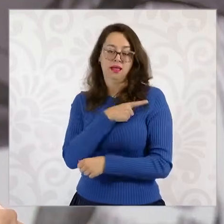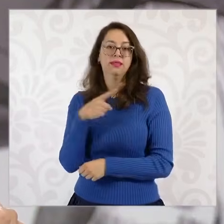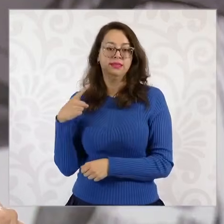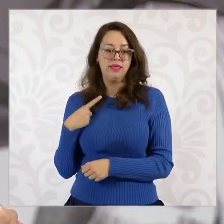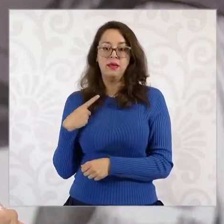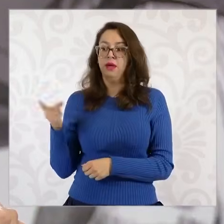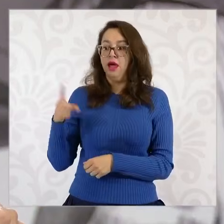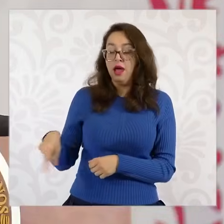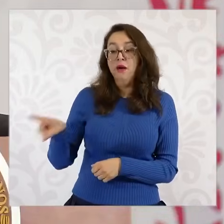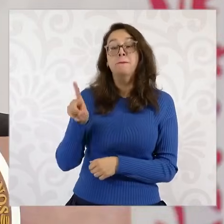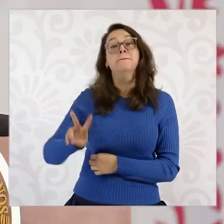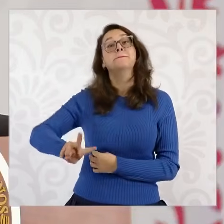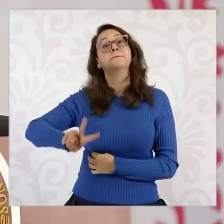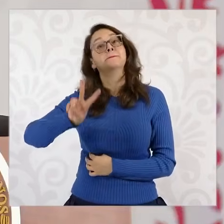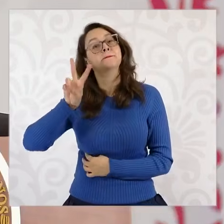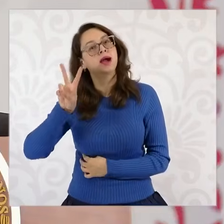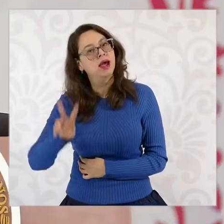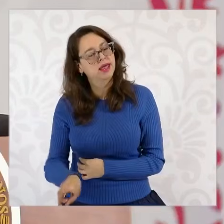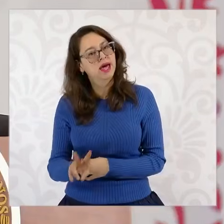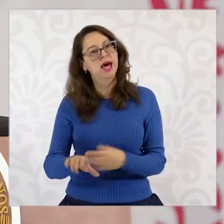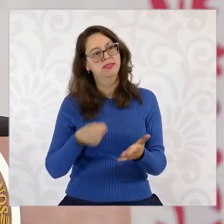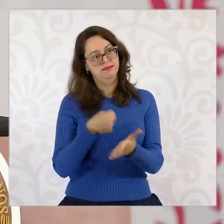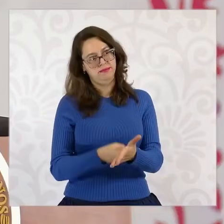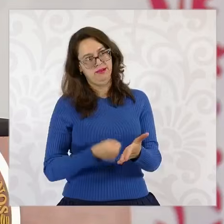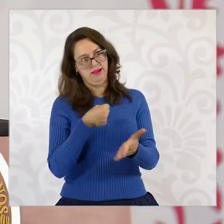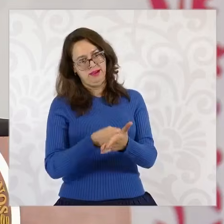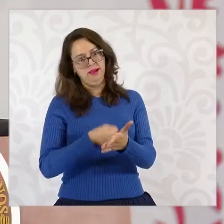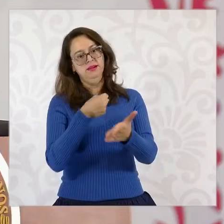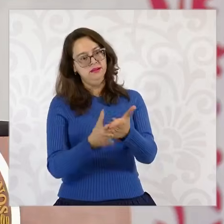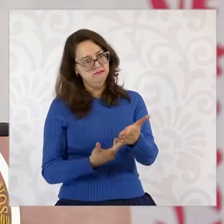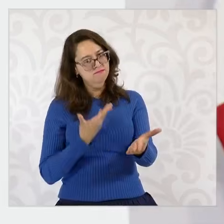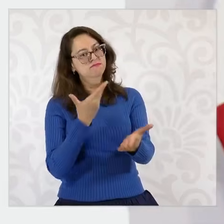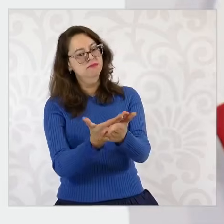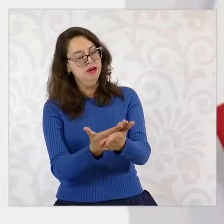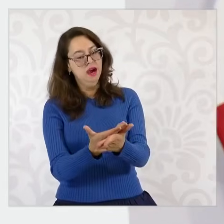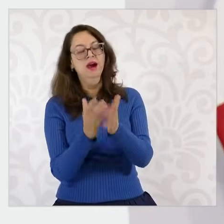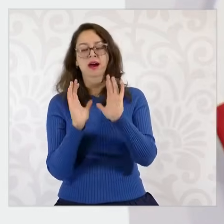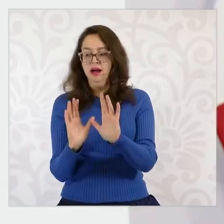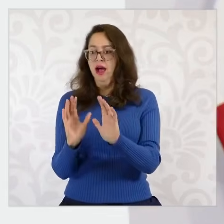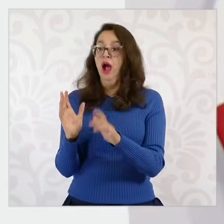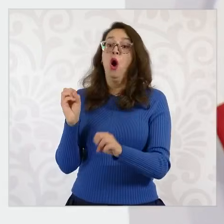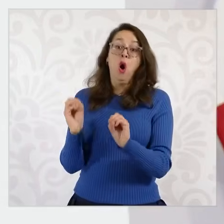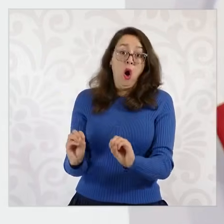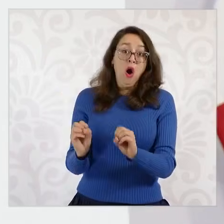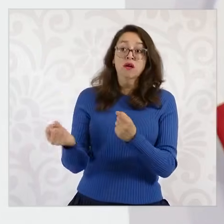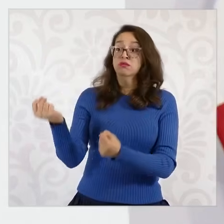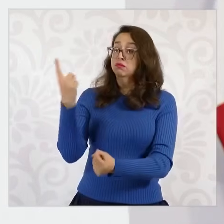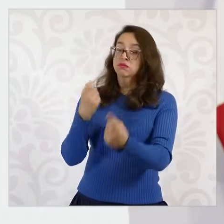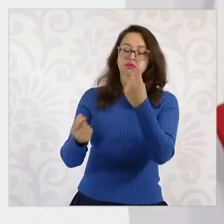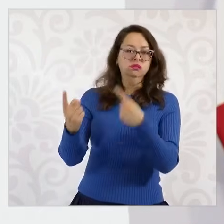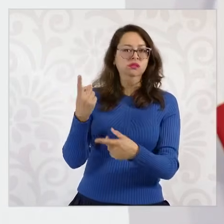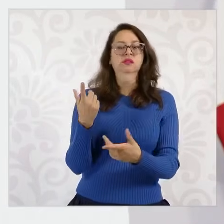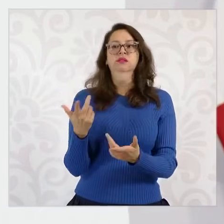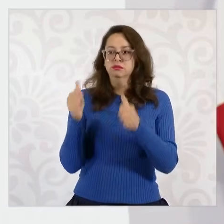demanda legítima o aquellos que a lo mejor no necesariamente son legítimas porque se les ha atendido